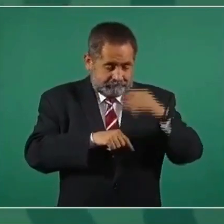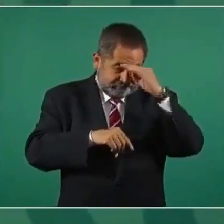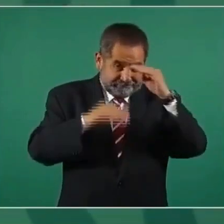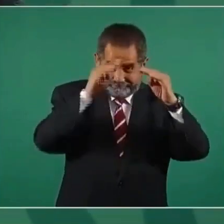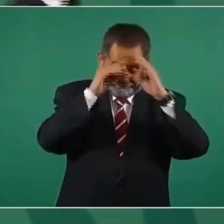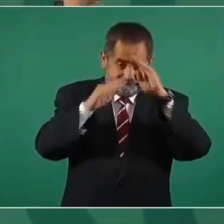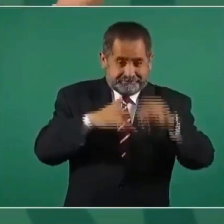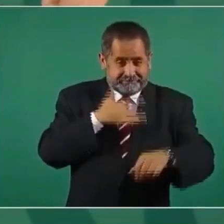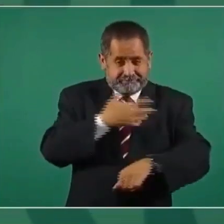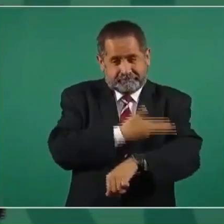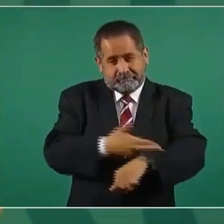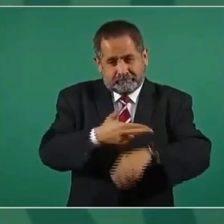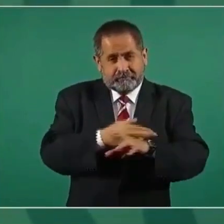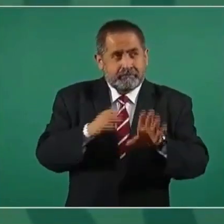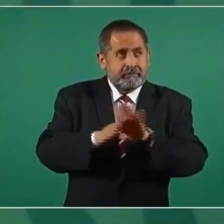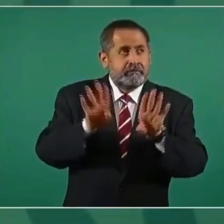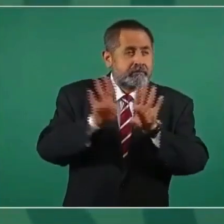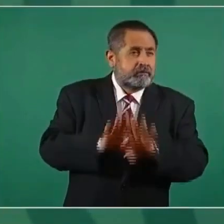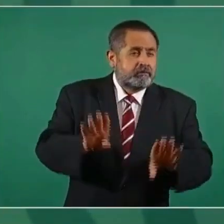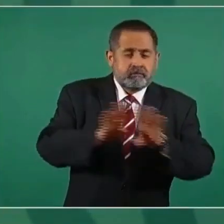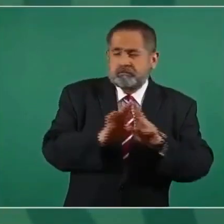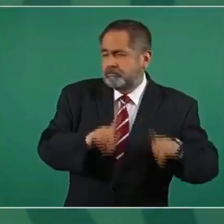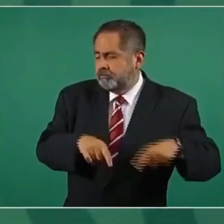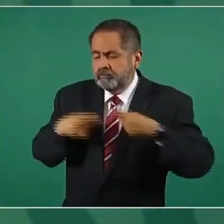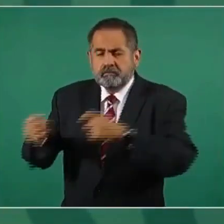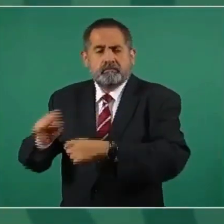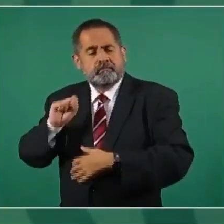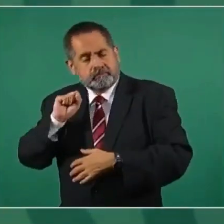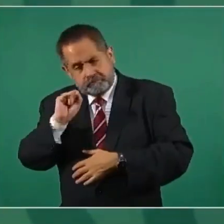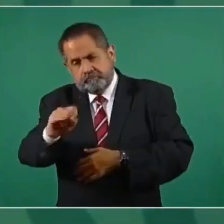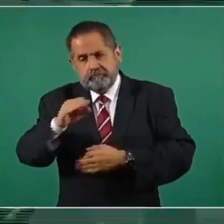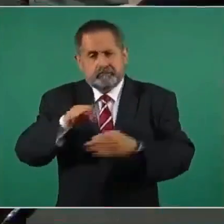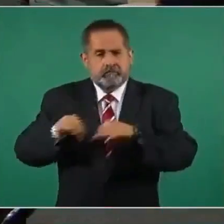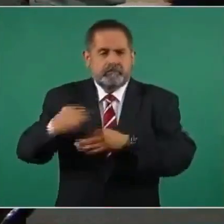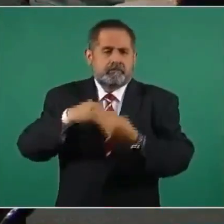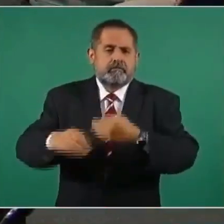pues le piensen cómo hacerle. Sí. En otra pregunta, señor presidente.